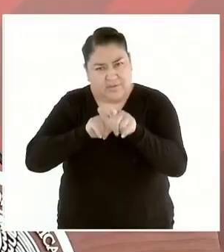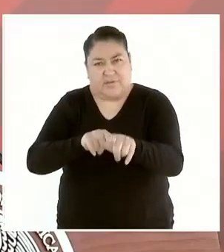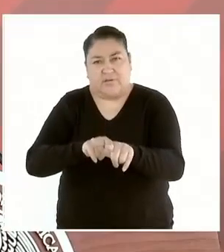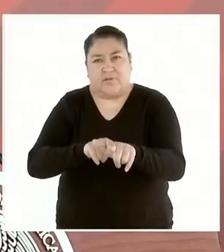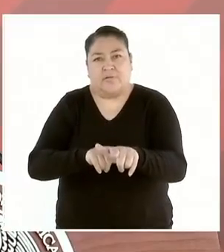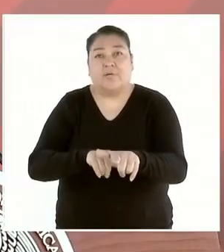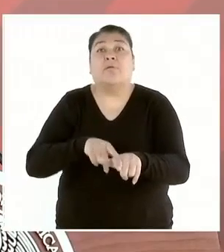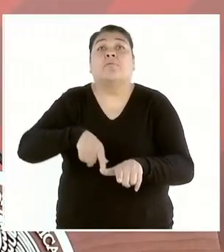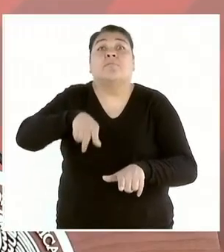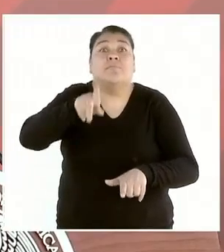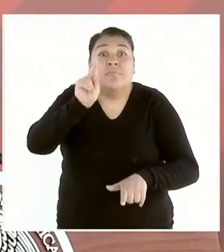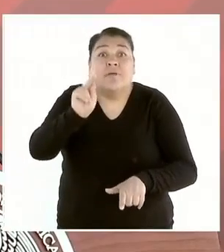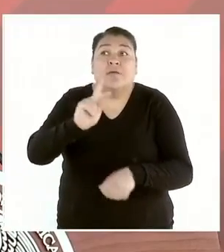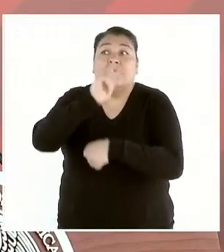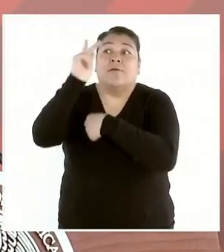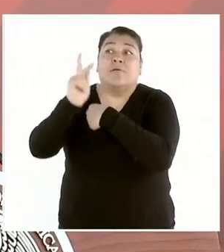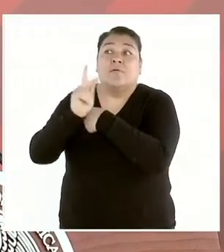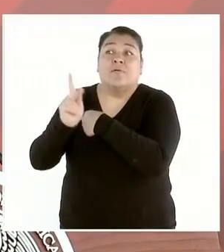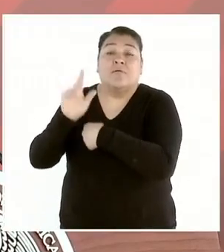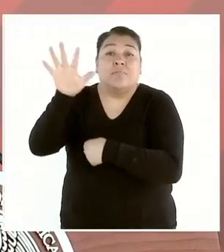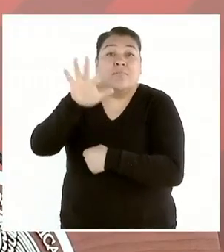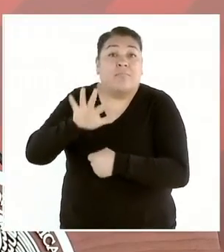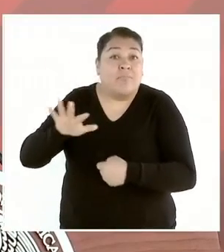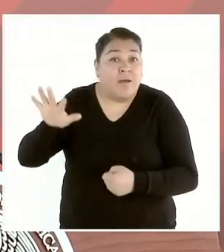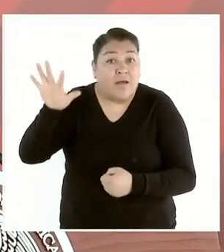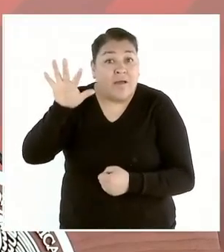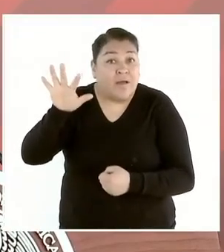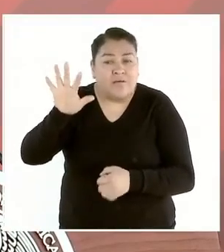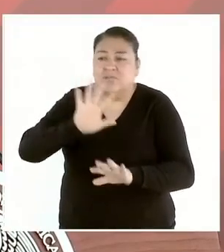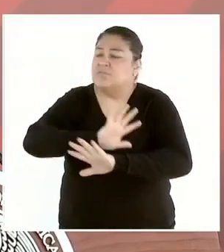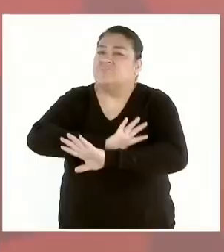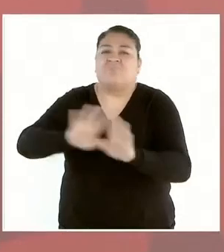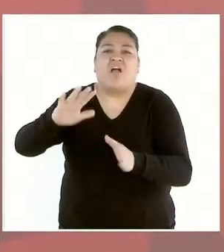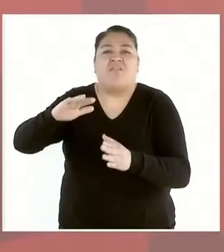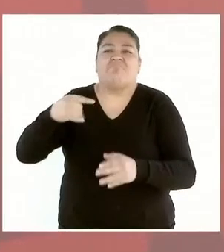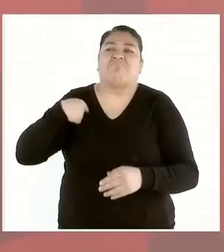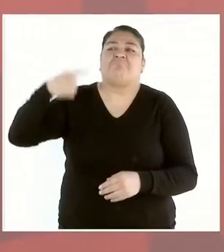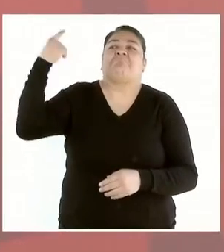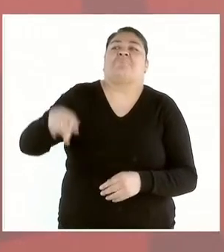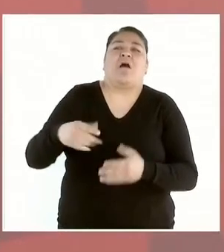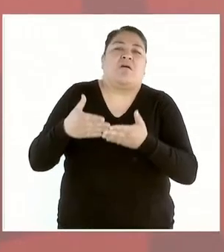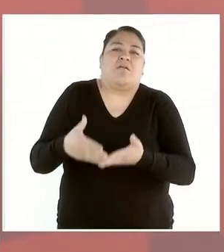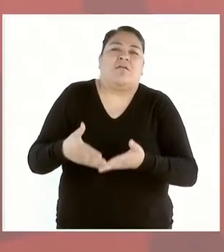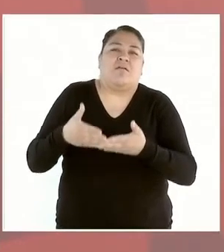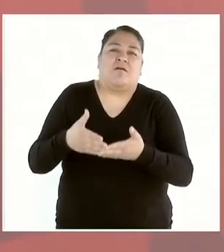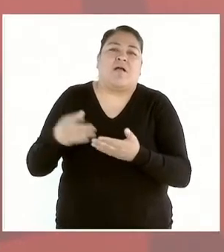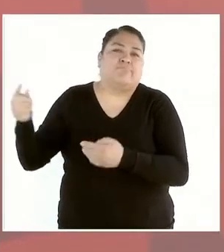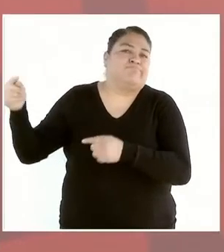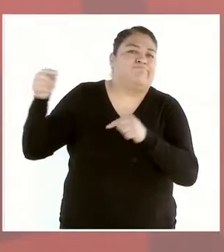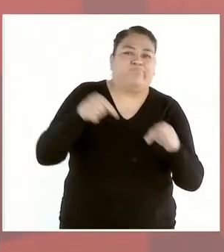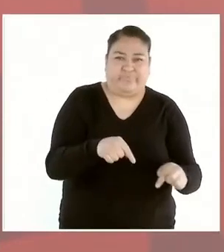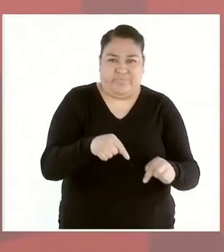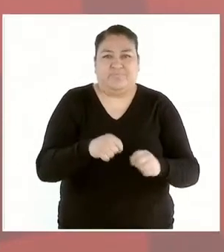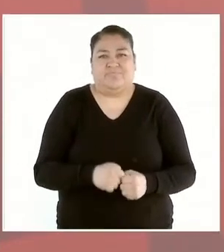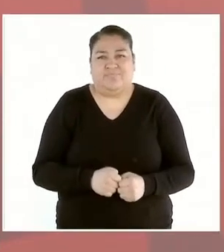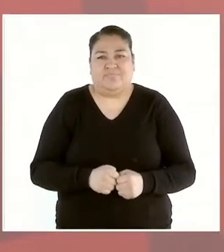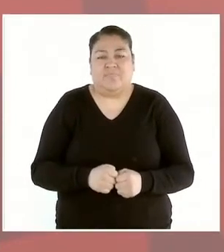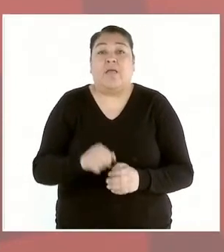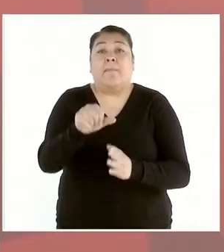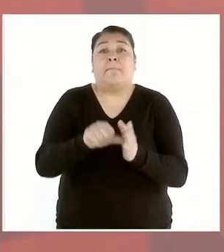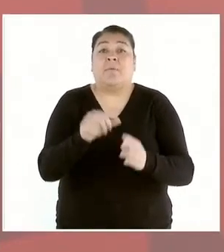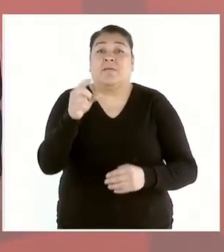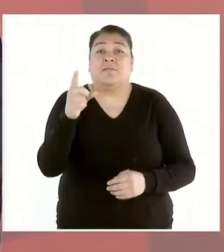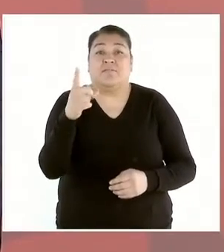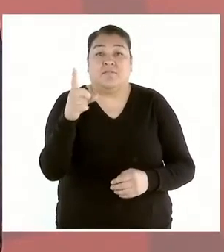aventura intervencionista estaba en marcha en diciembre de